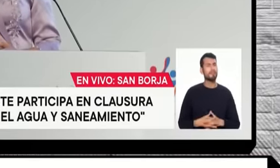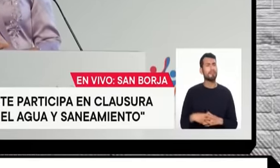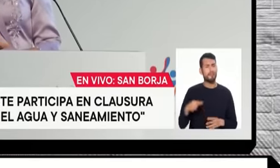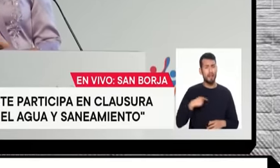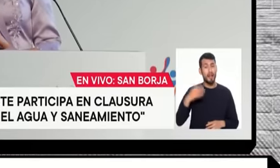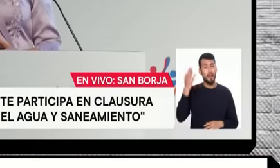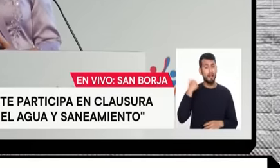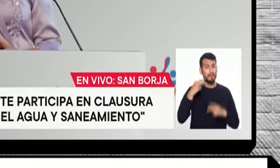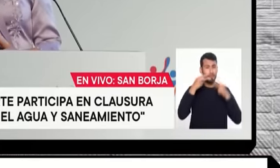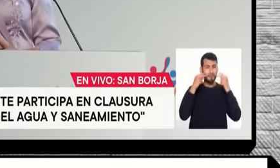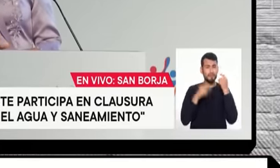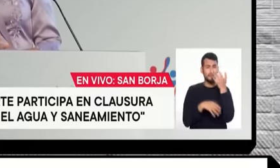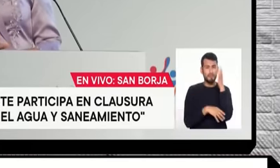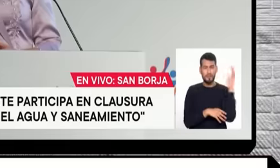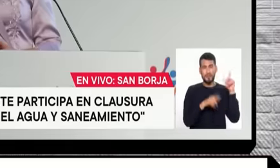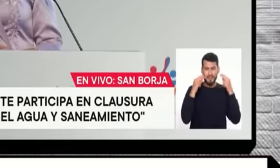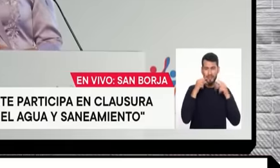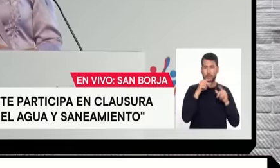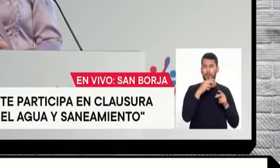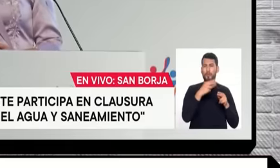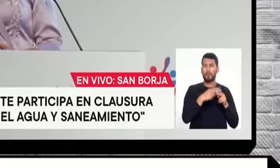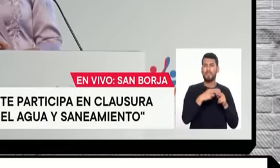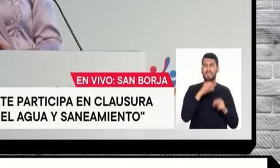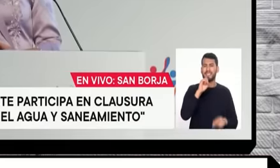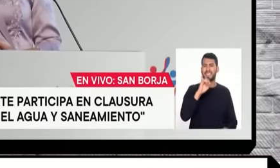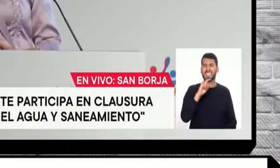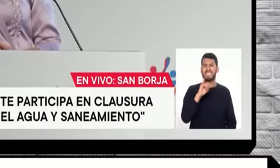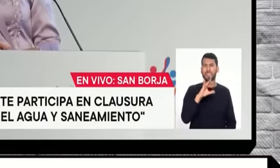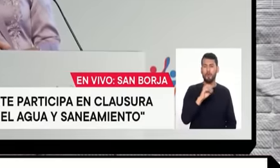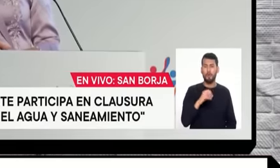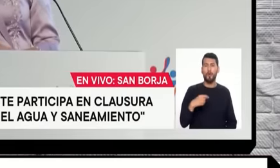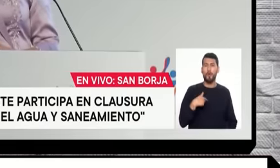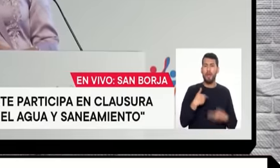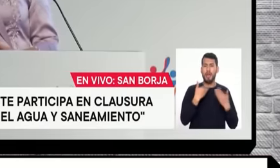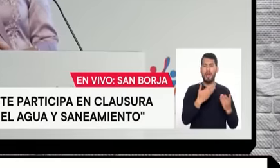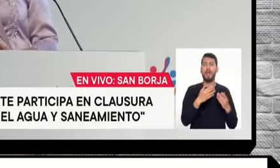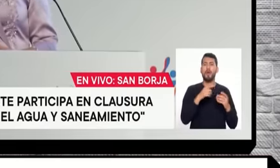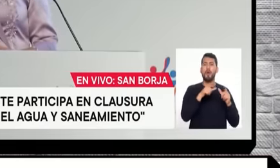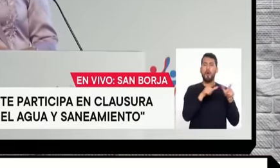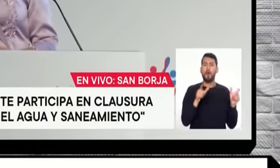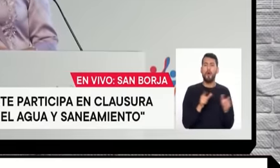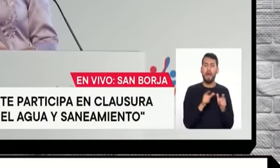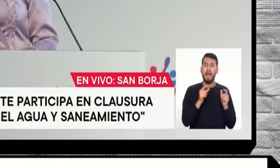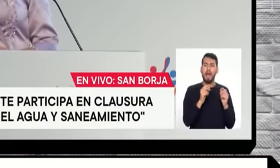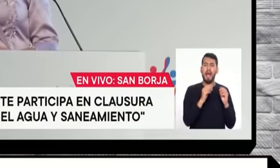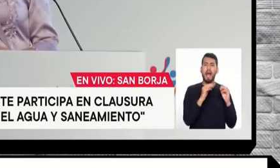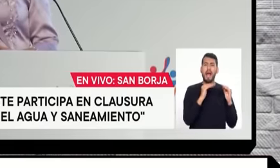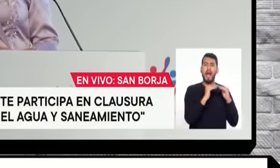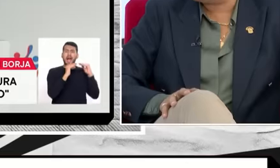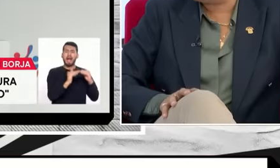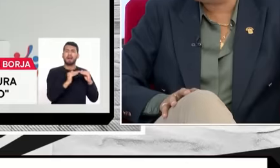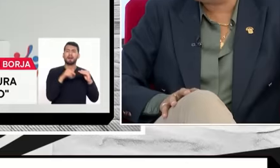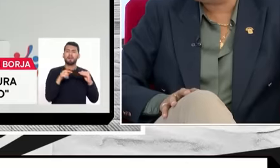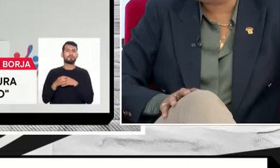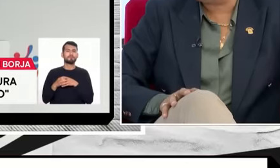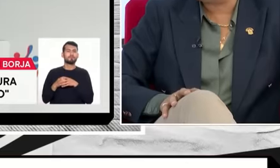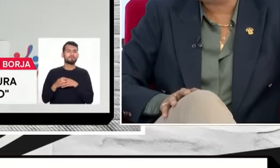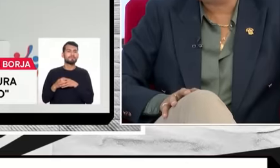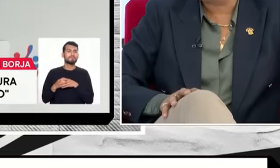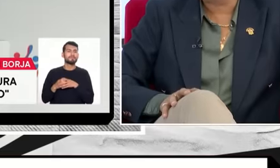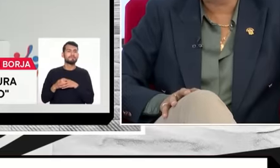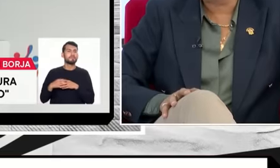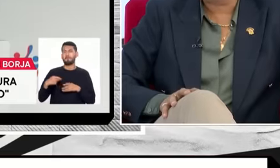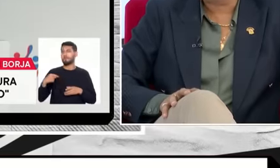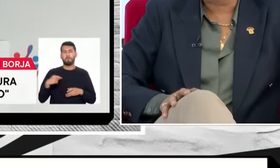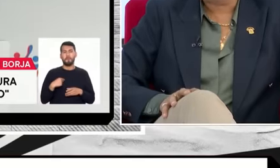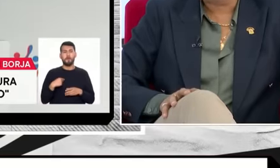escucha a la nación. Y es mi impresión, quizás es un comentario demasiado gay el que voy a hacer. Me parece que